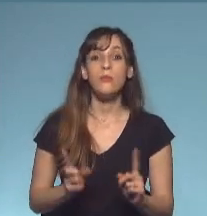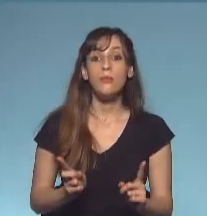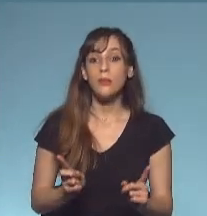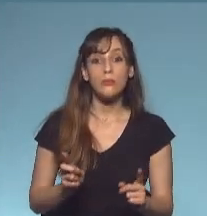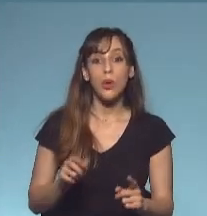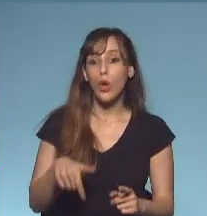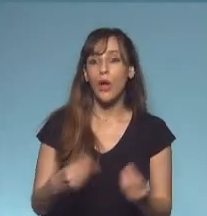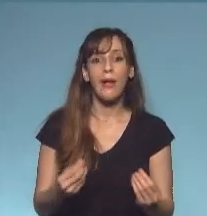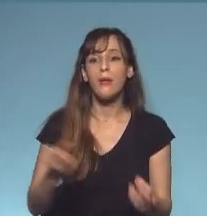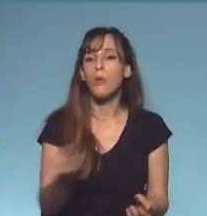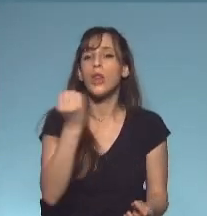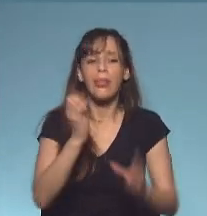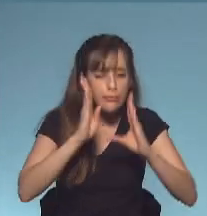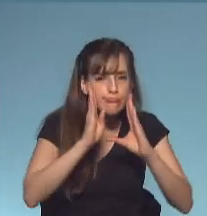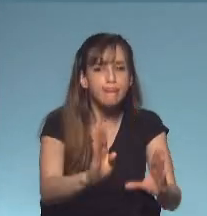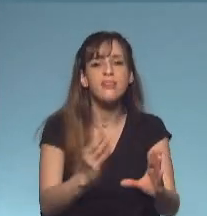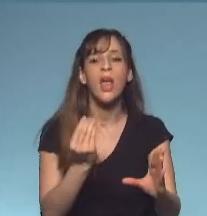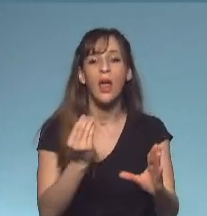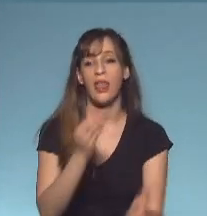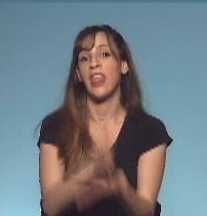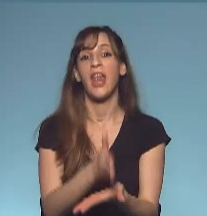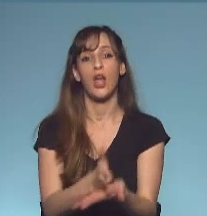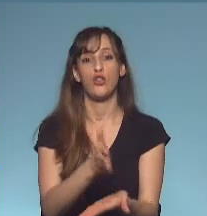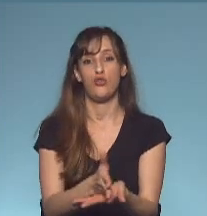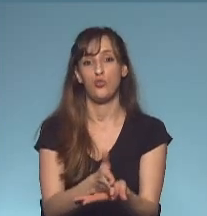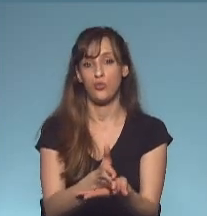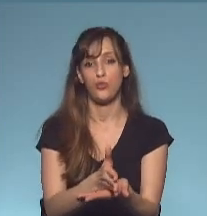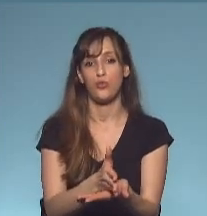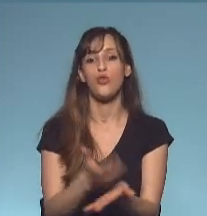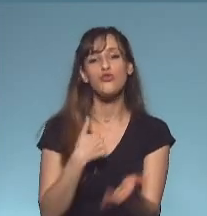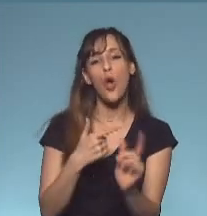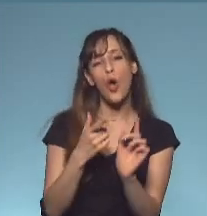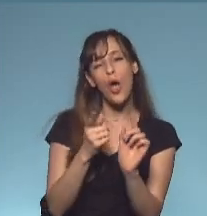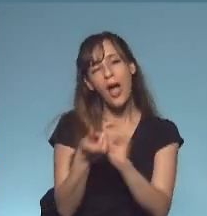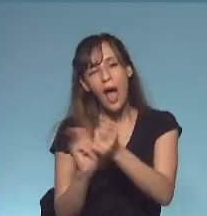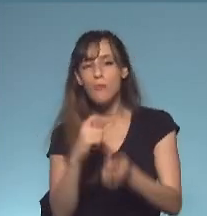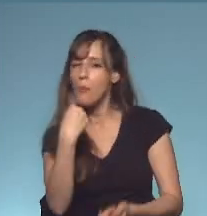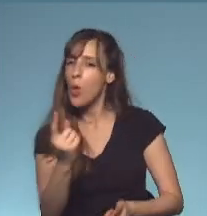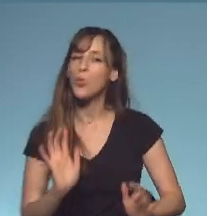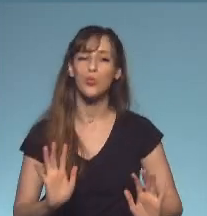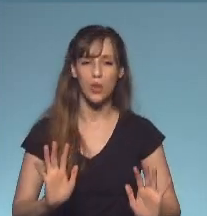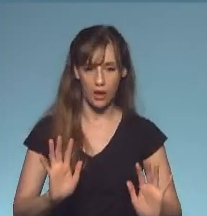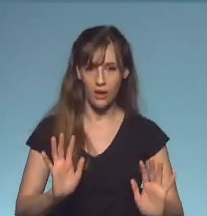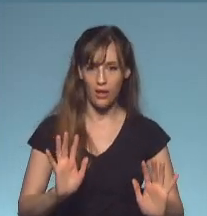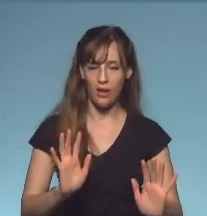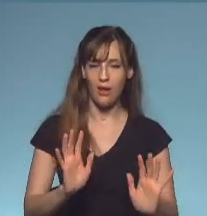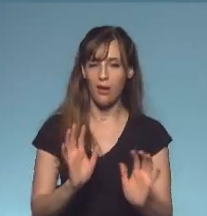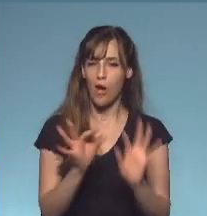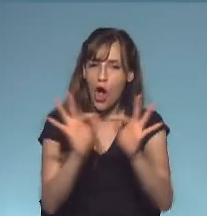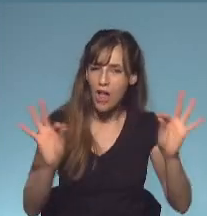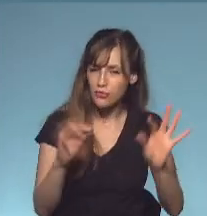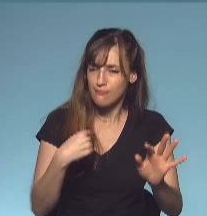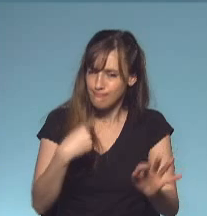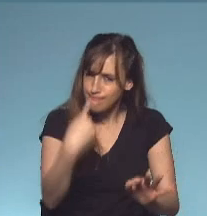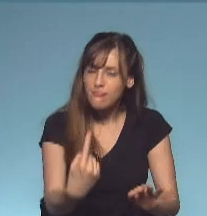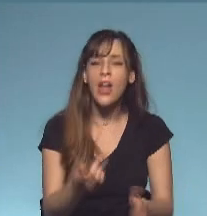los derechos. Y yo hago la pregunta exactamente al revés. ¿Quién tiene derecho? ¿Quién